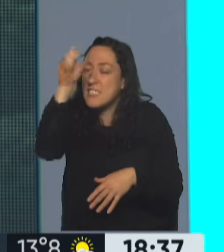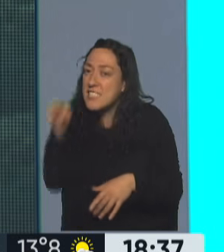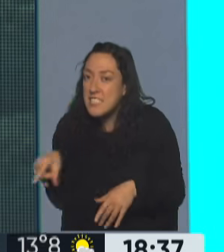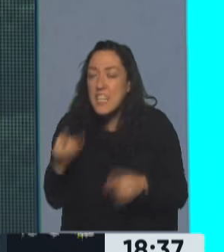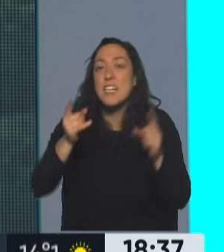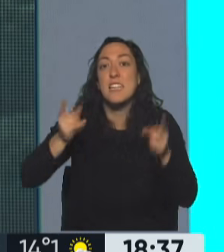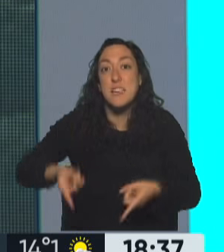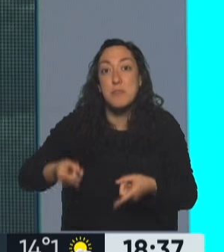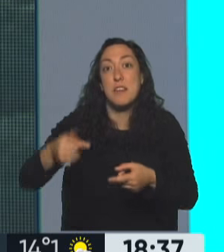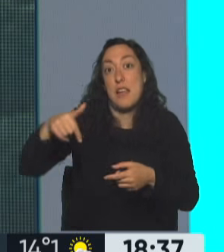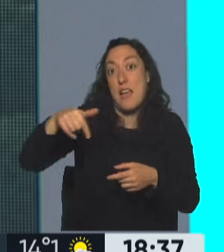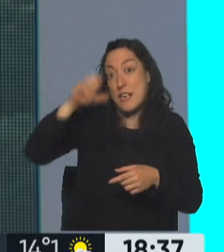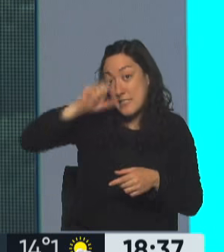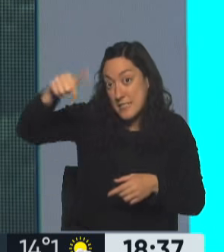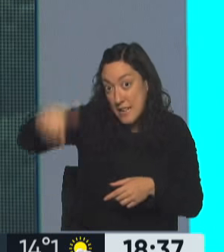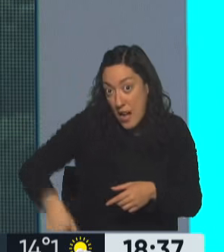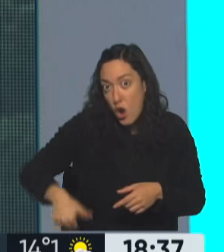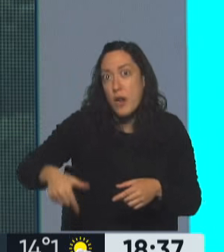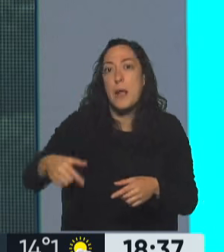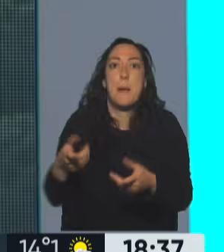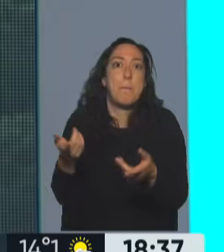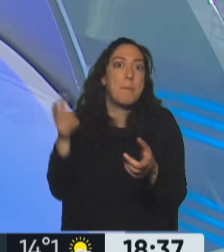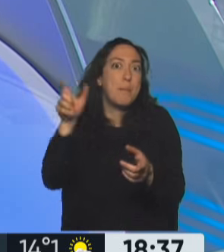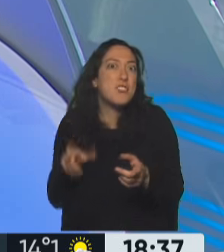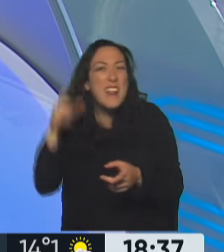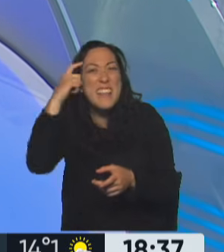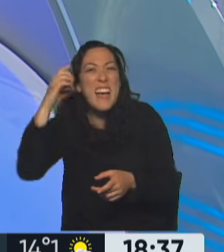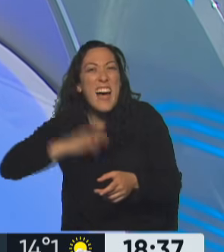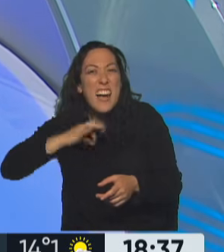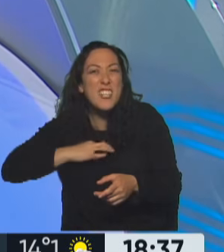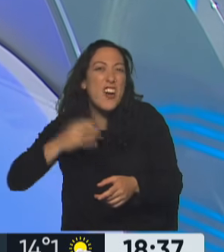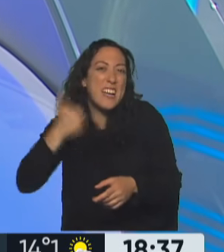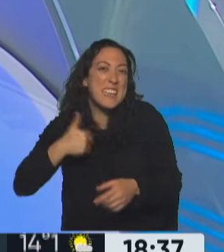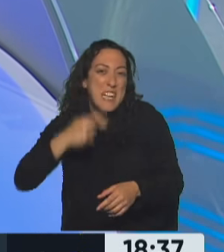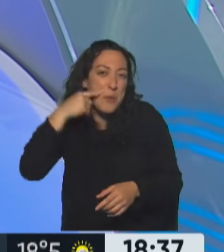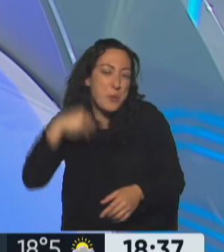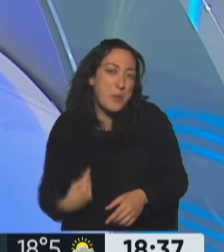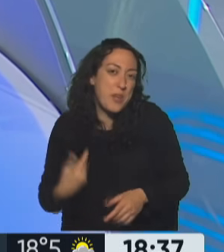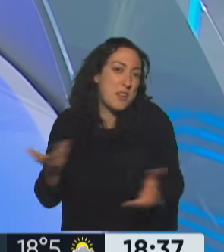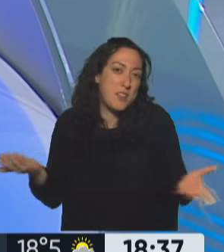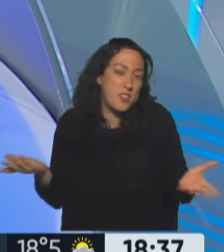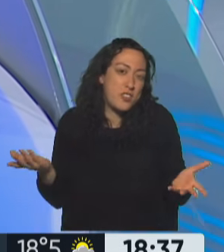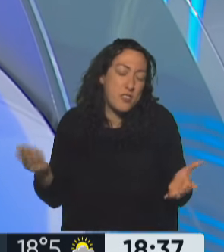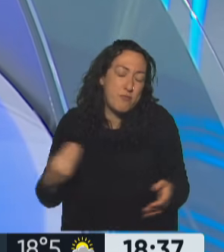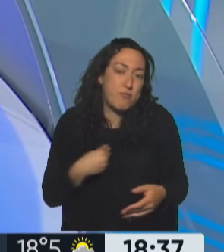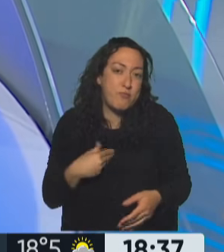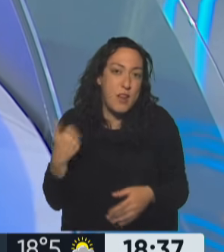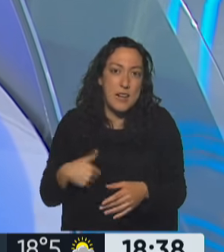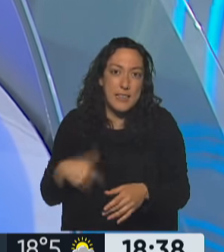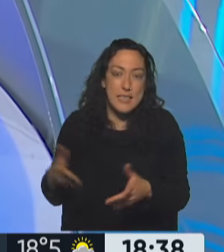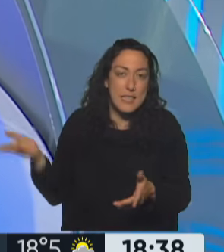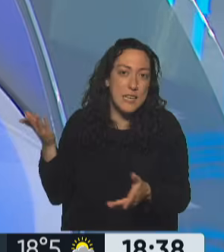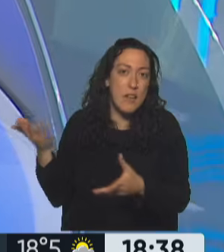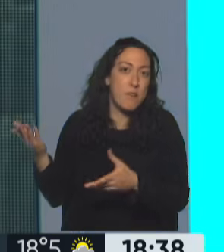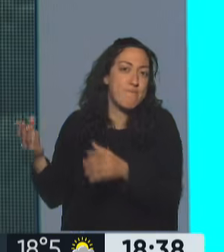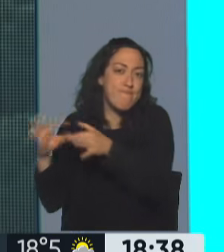del canciller actual, y del embajador que pasó 10 años en la Argentina. Más argentinofilia de Imposible. Brasil,